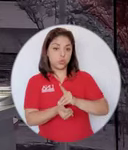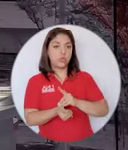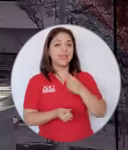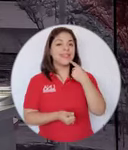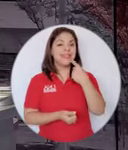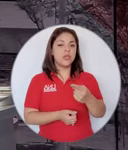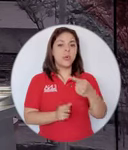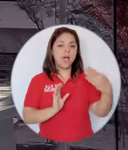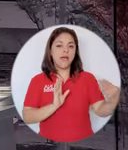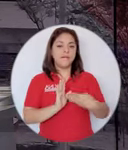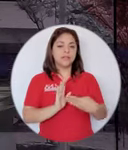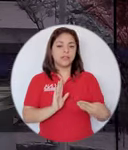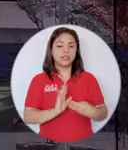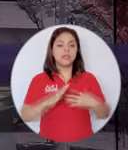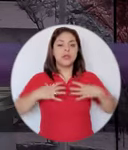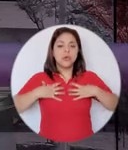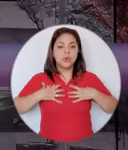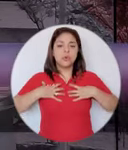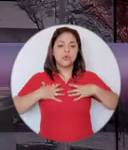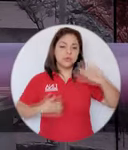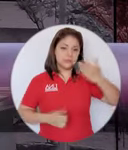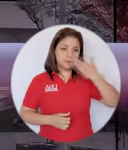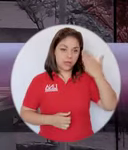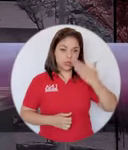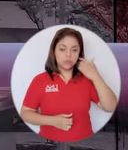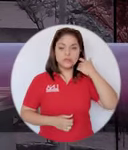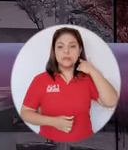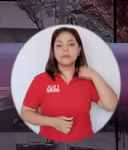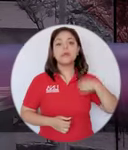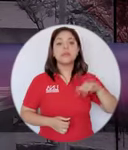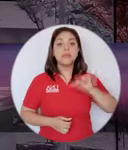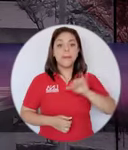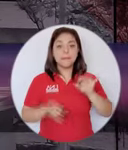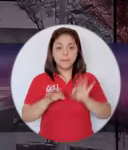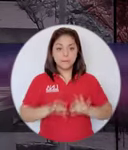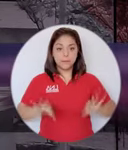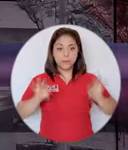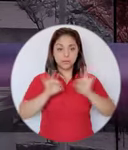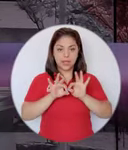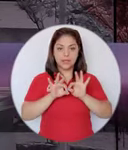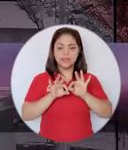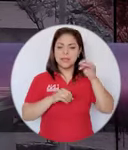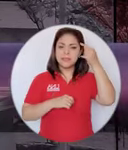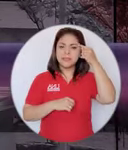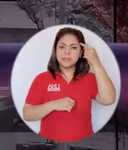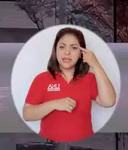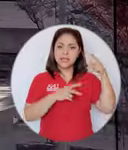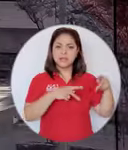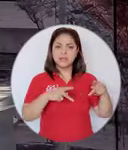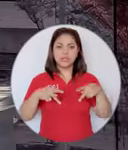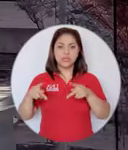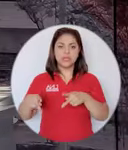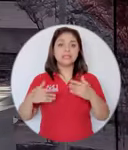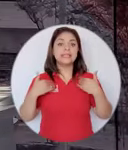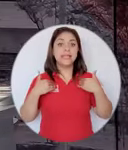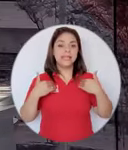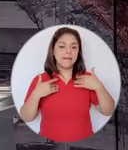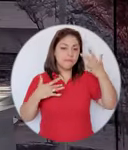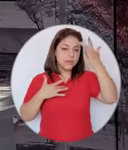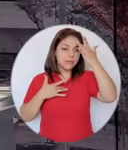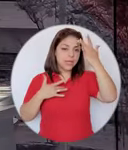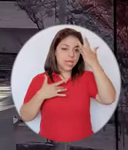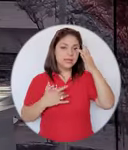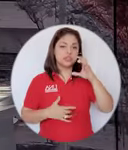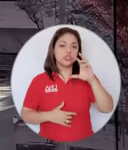Mencionaba usted, doctor, el tema de las afectaciones respiratorias, pero también sería importante detenernos un poquito con el tema de las personas que